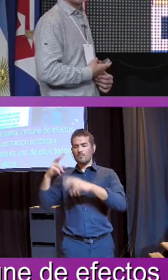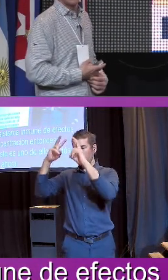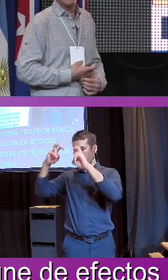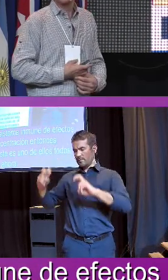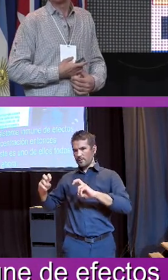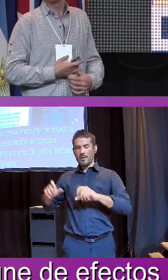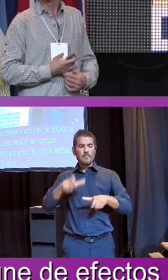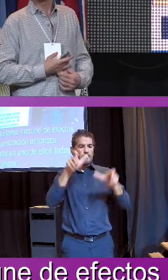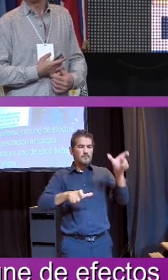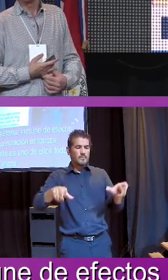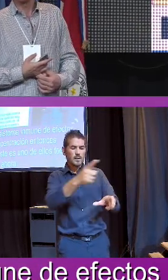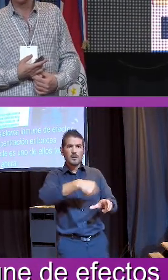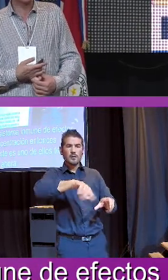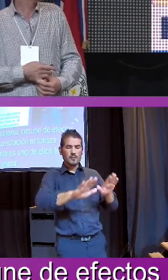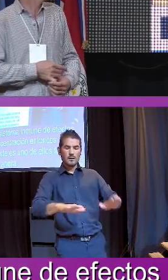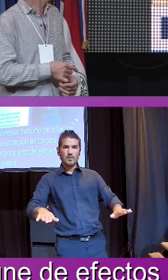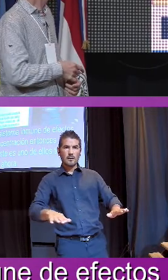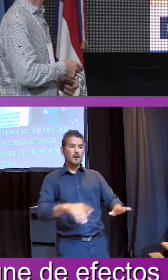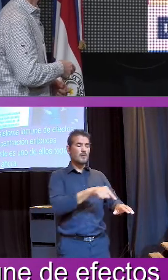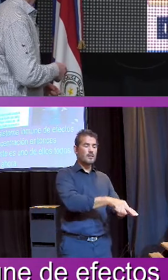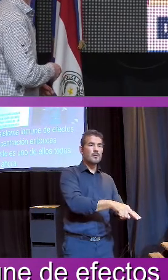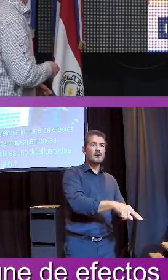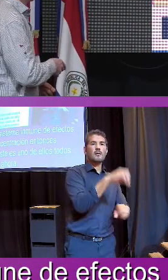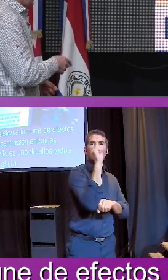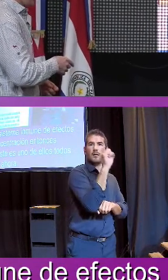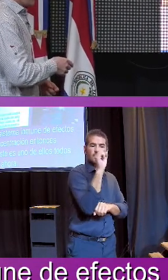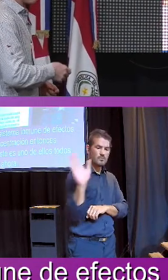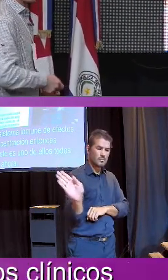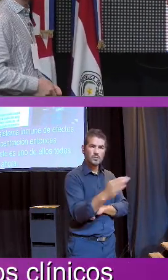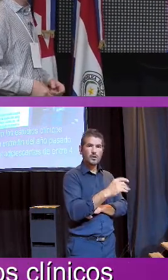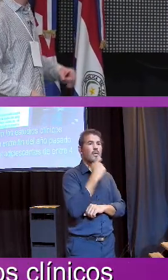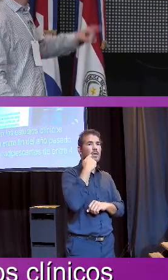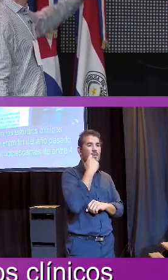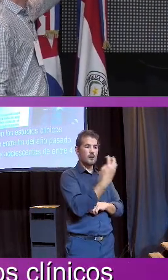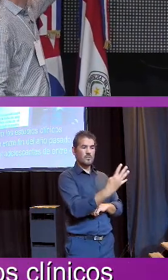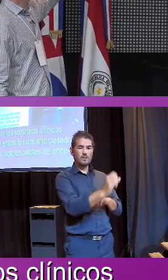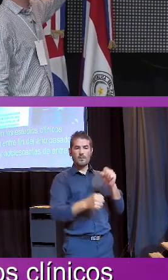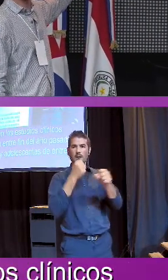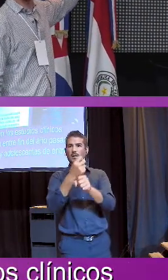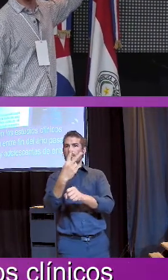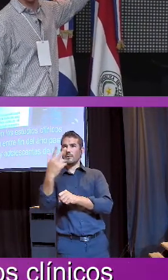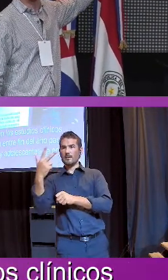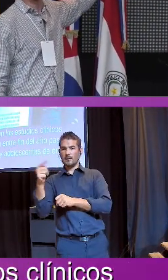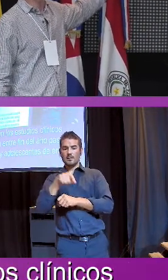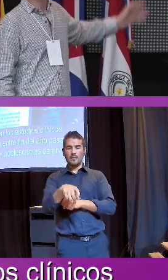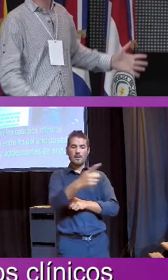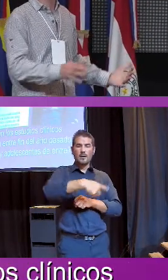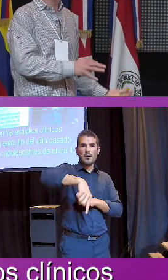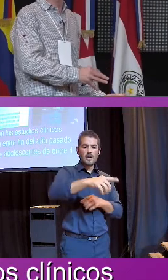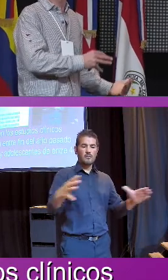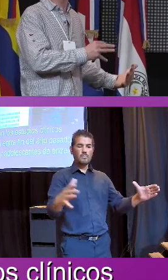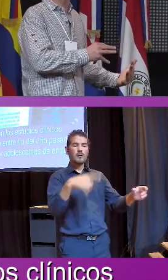niños y adolescentes de entre 4 y 22 años con autismo, más dirigido a modificar los síntomas asociados, no